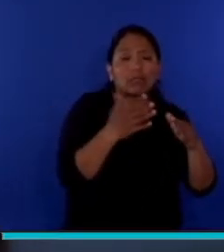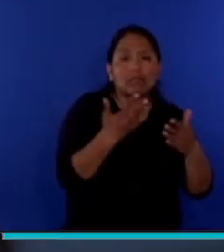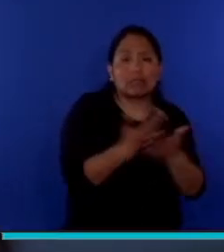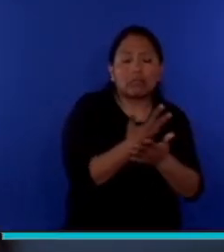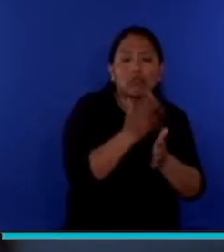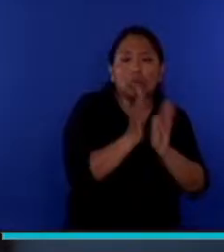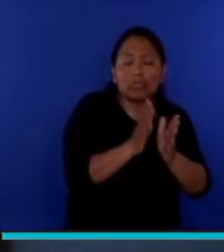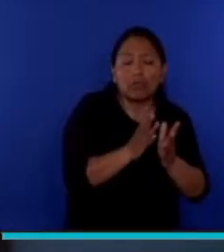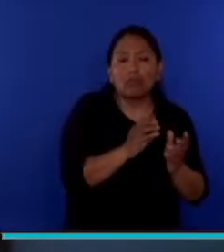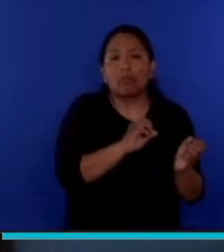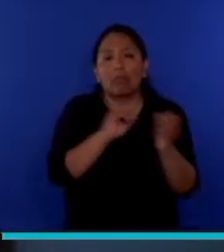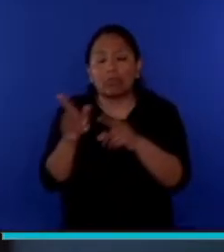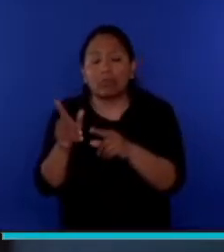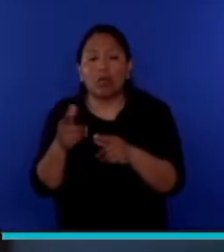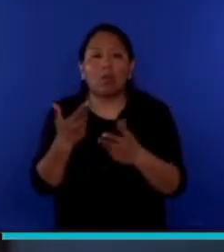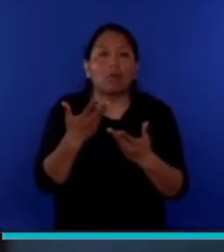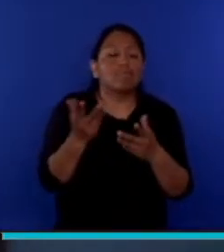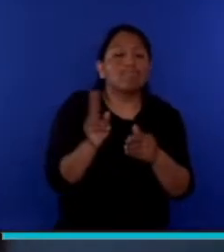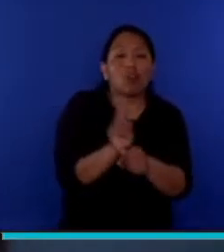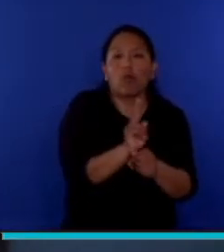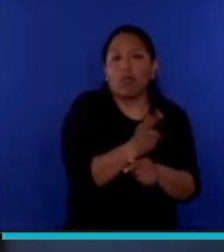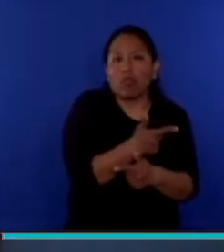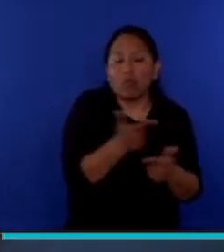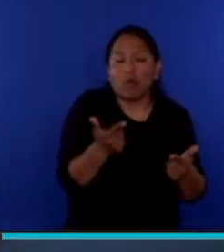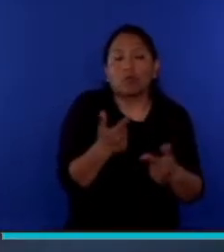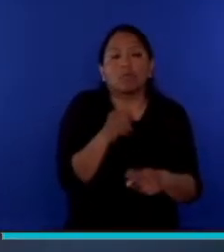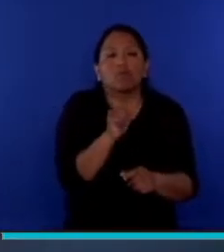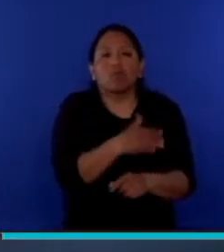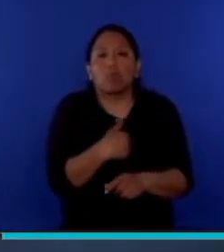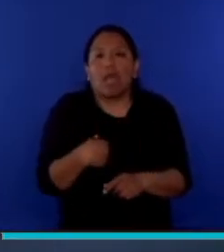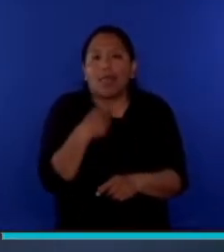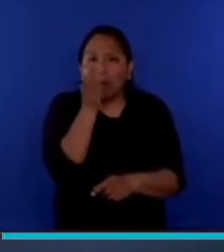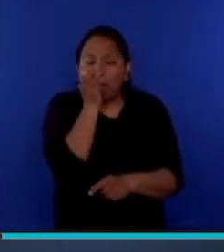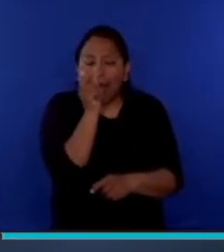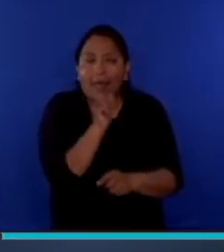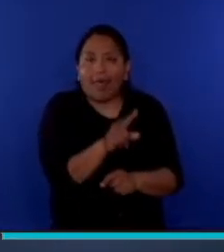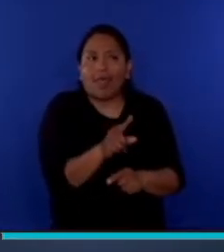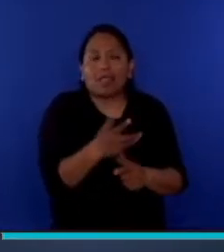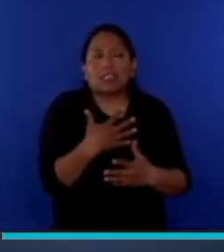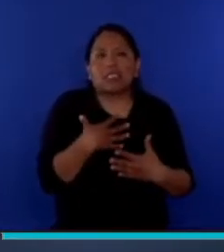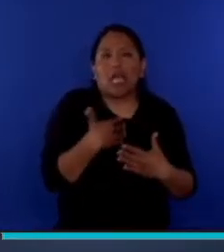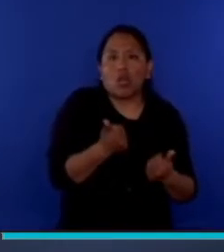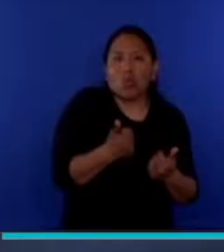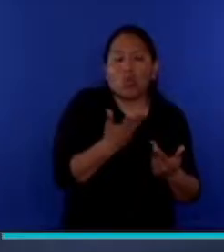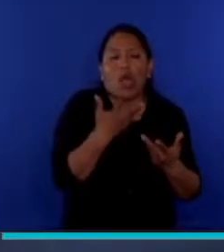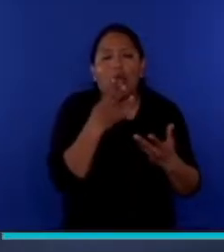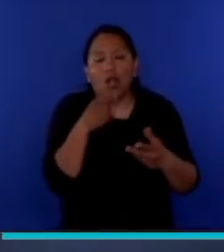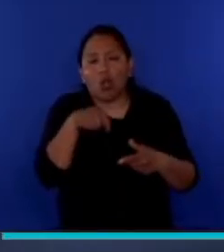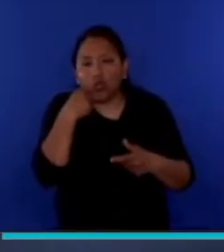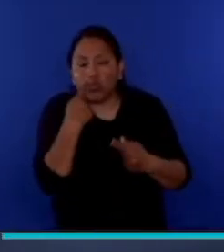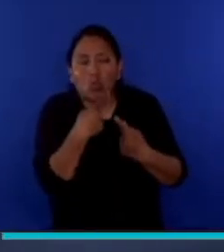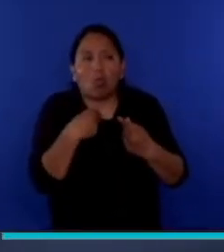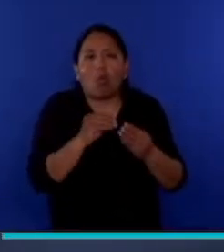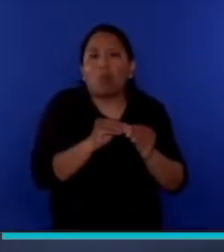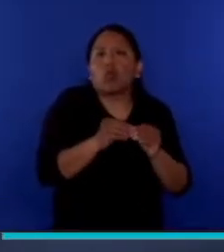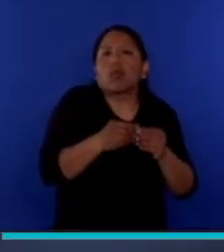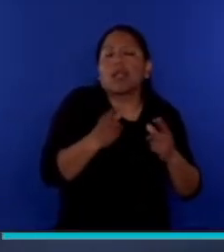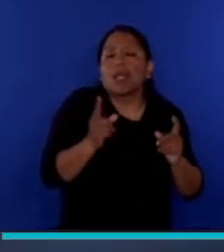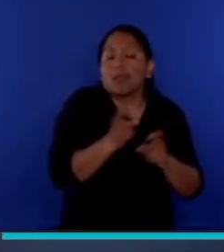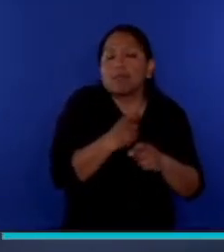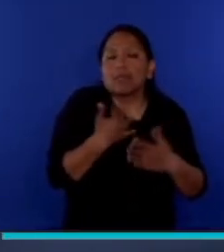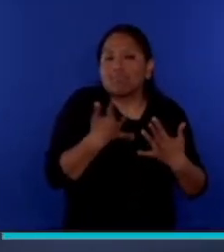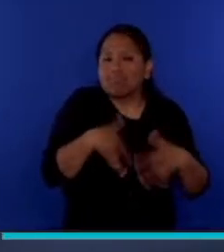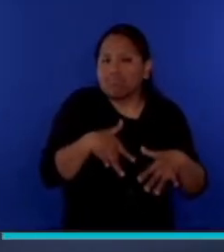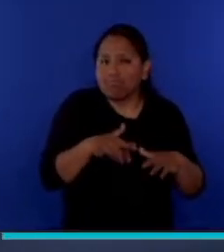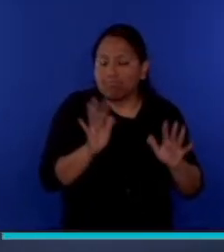parentales porque ocurrió alguna situación, sus padres están ante alguna situación de salud, de consumo, de problemáticas